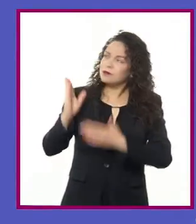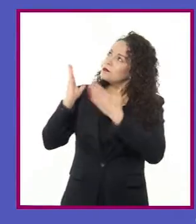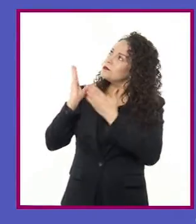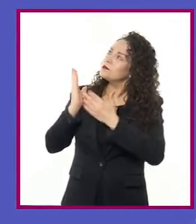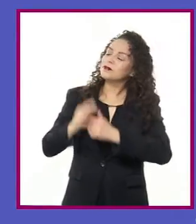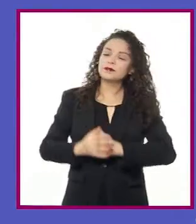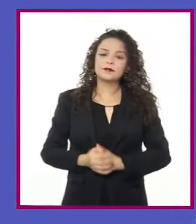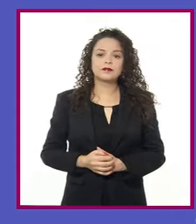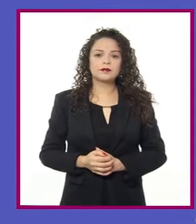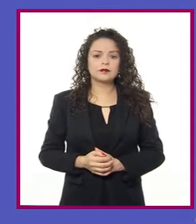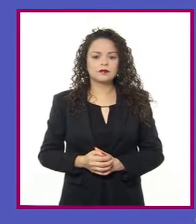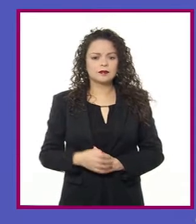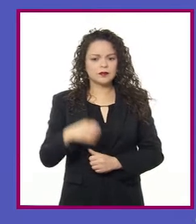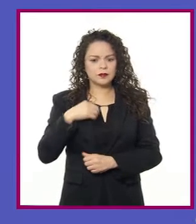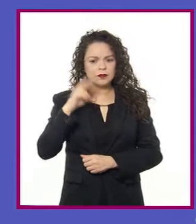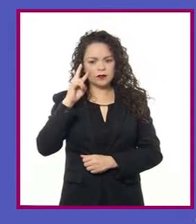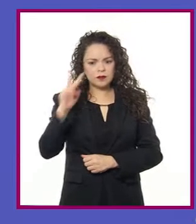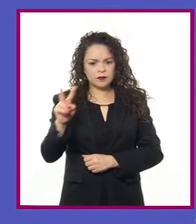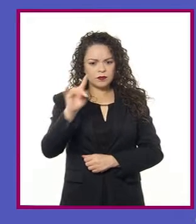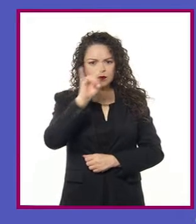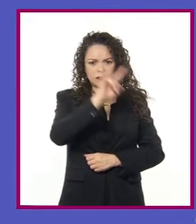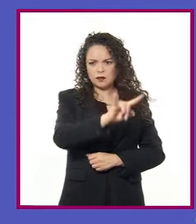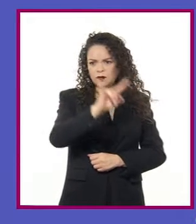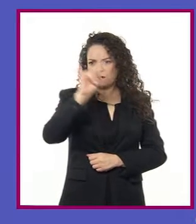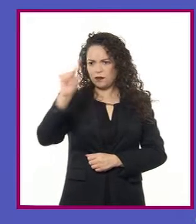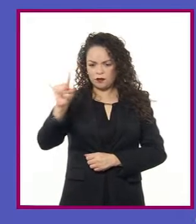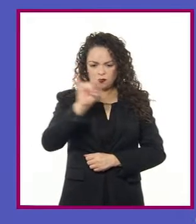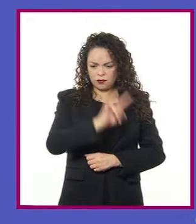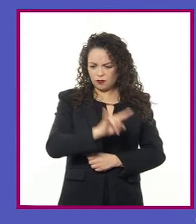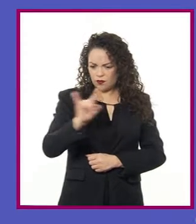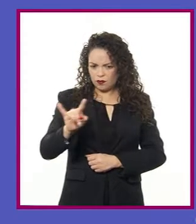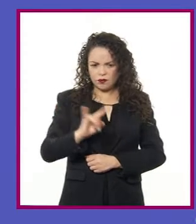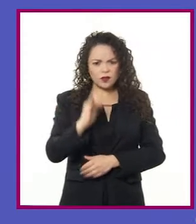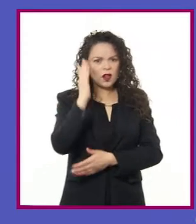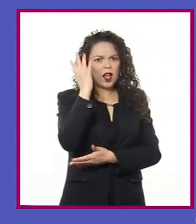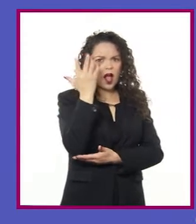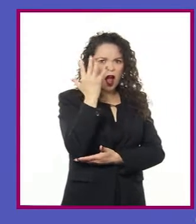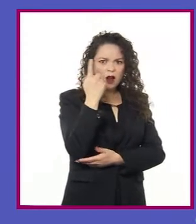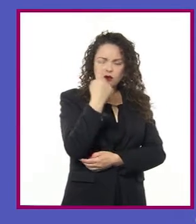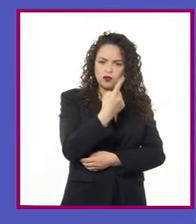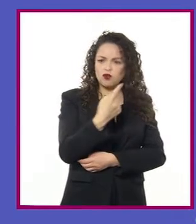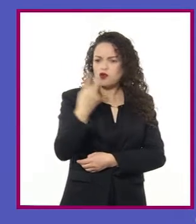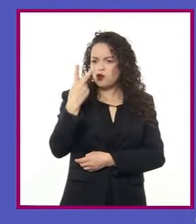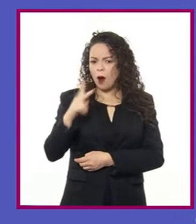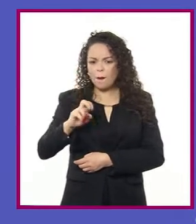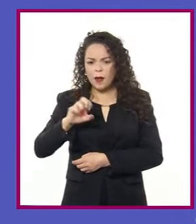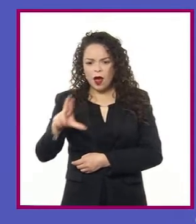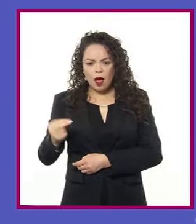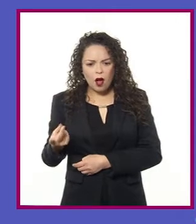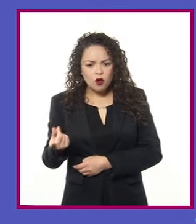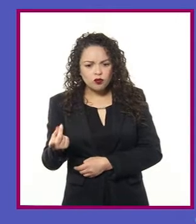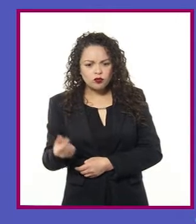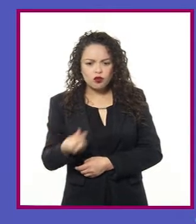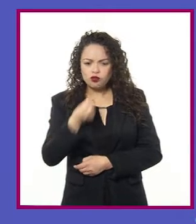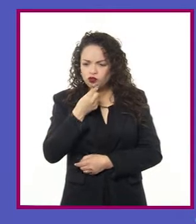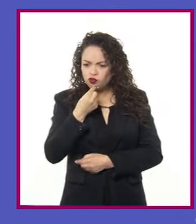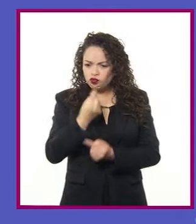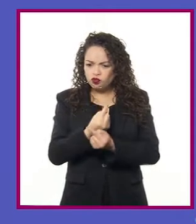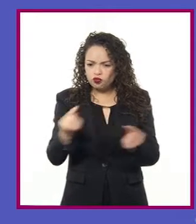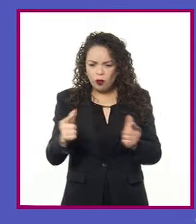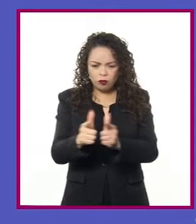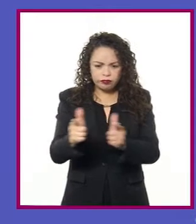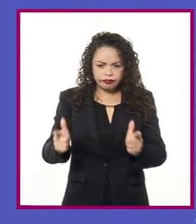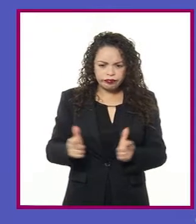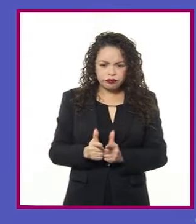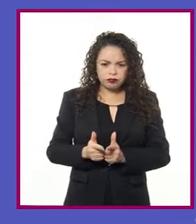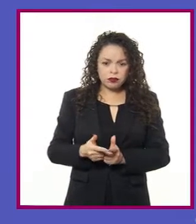Veo recuadros separados, un árbol, dos perros, un grupo de niños, mucha